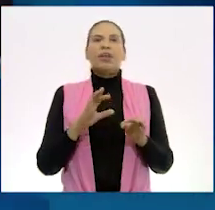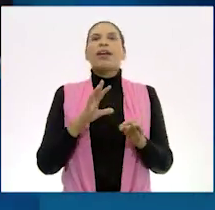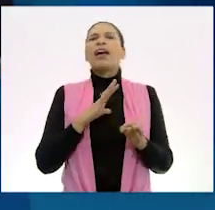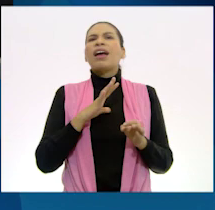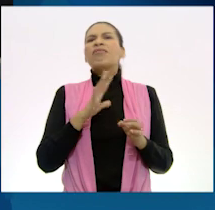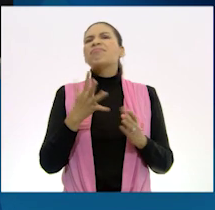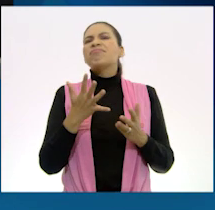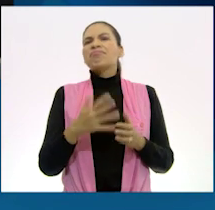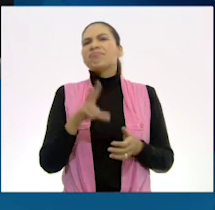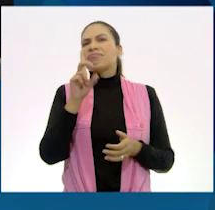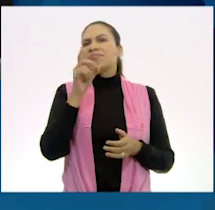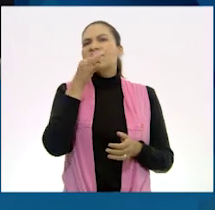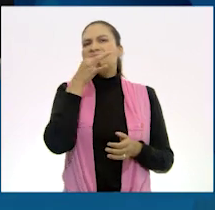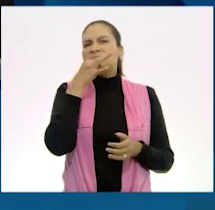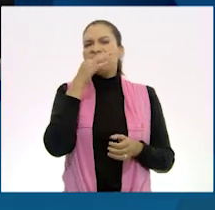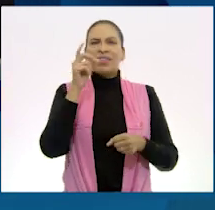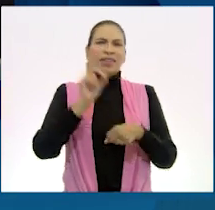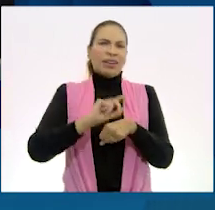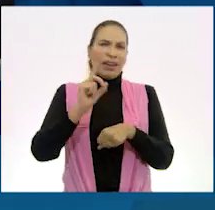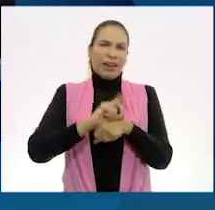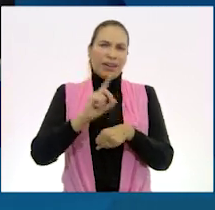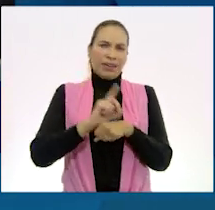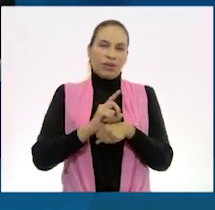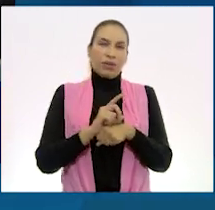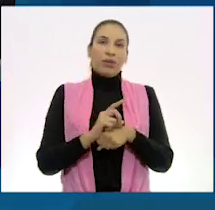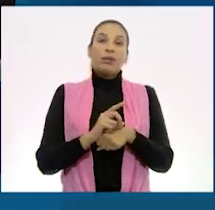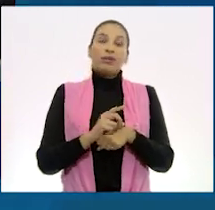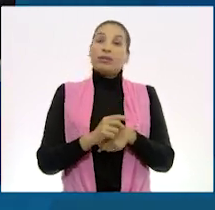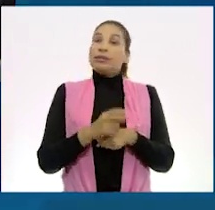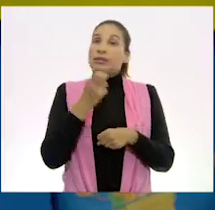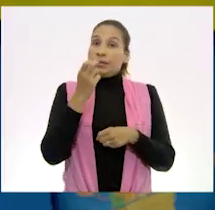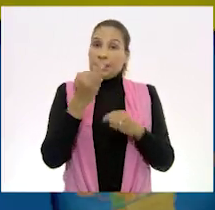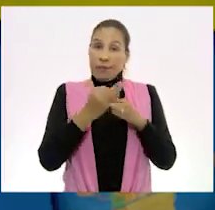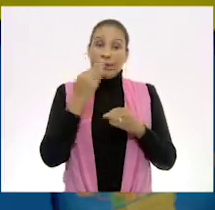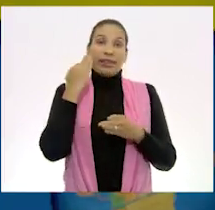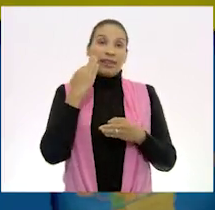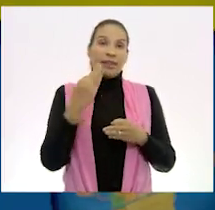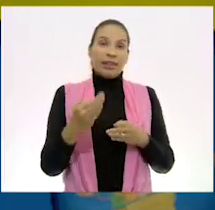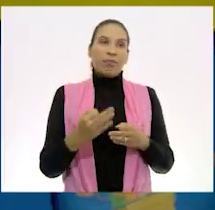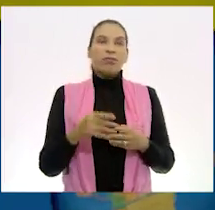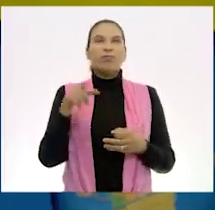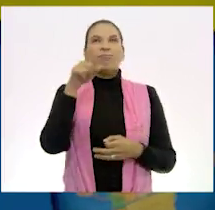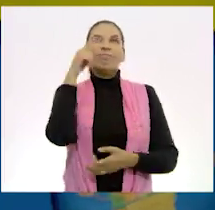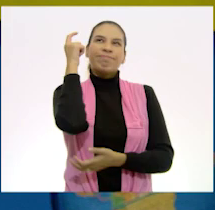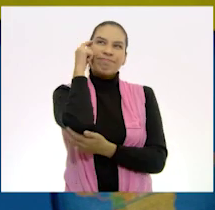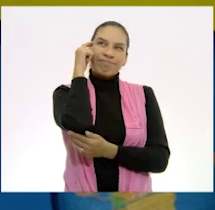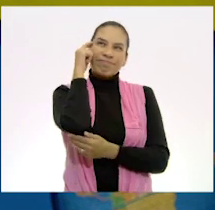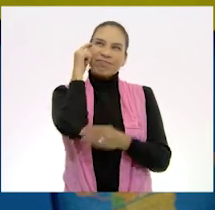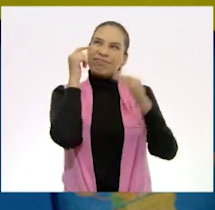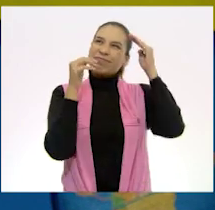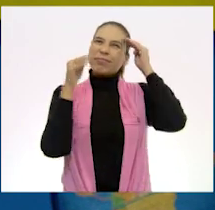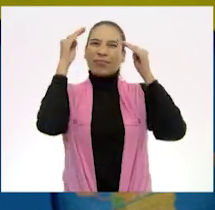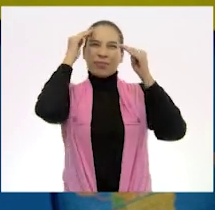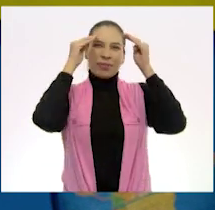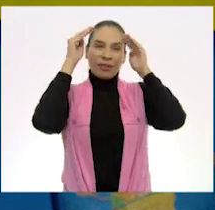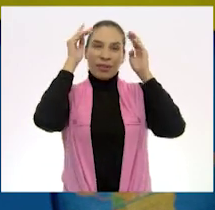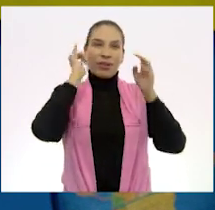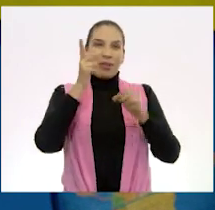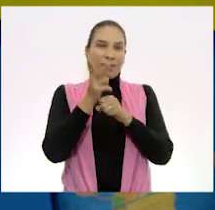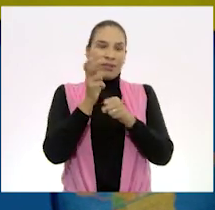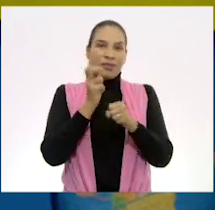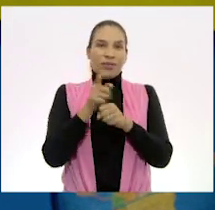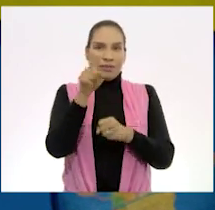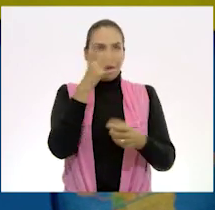menos 30 minutos diarios. Así es que es momento de reflexionar y te invito como